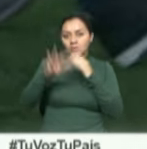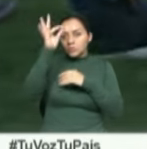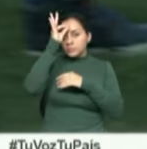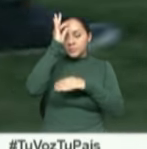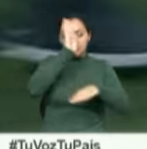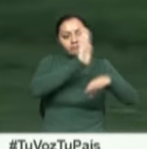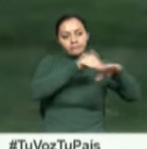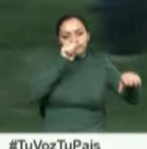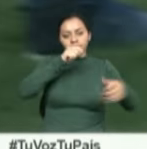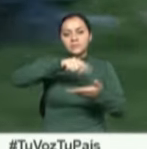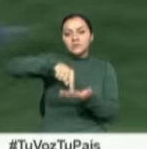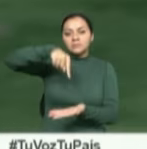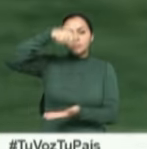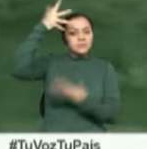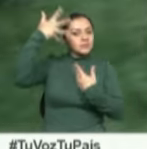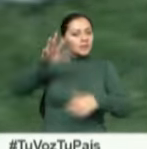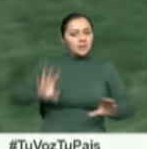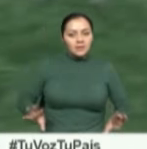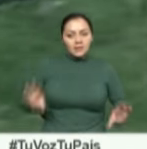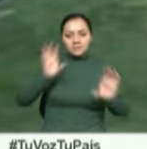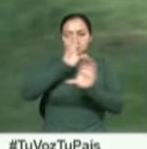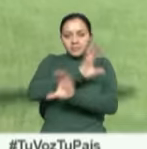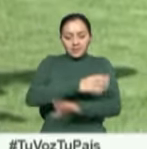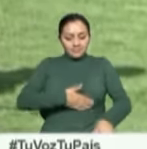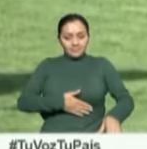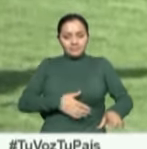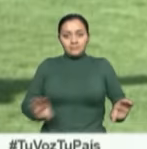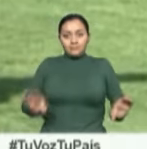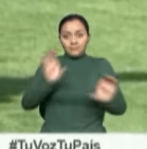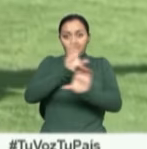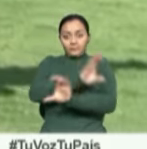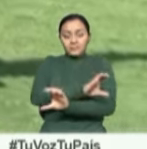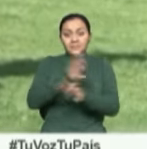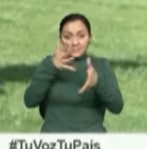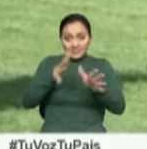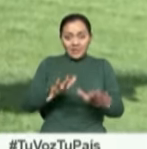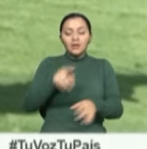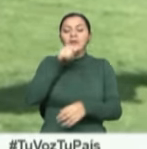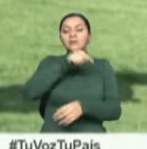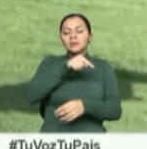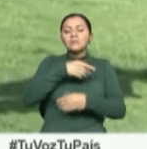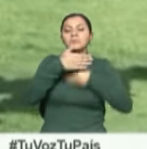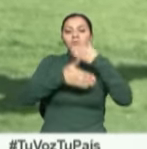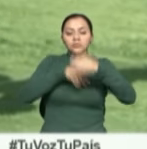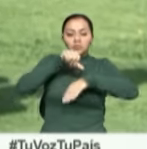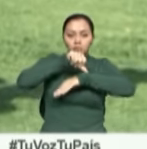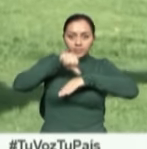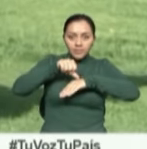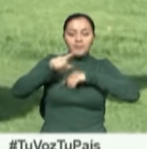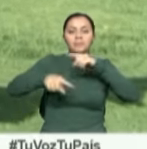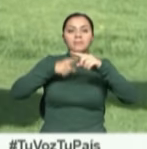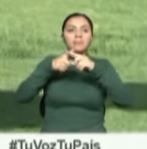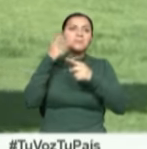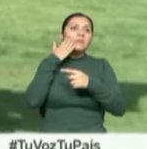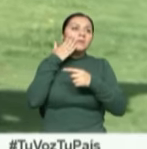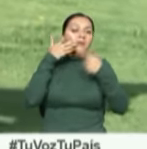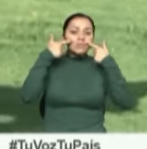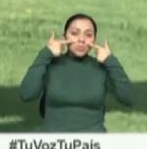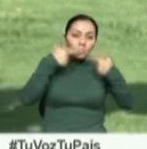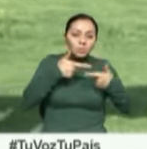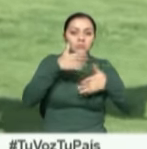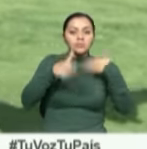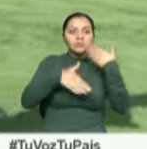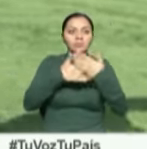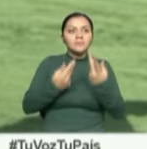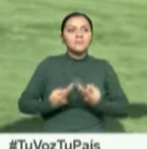el Hospital Eugenio Espejo. Diego comenta que gracias a ese procedimiento y al apoyo incondicional de su madre María Luisa, la